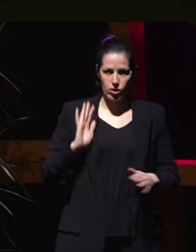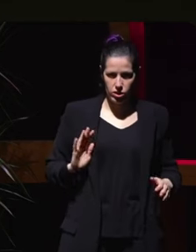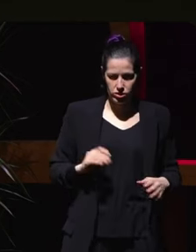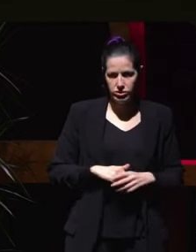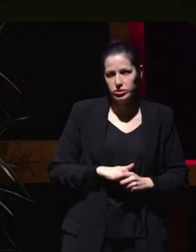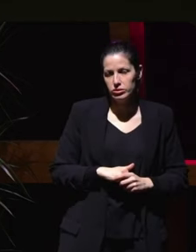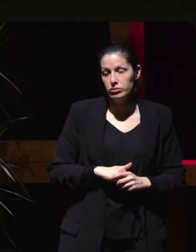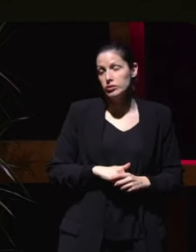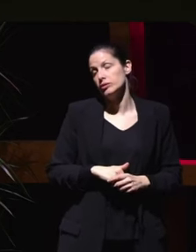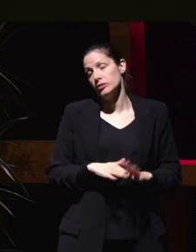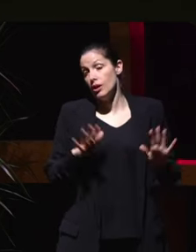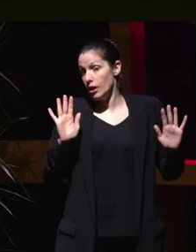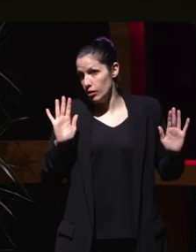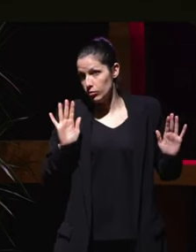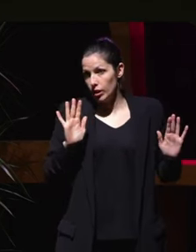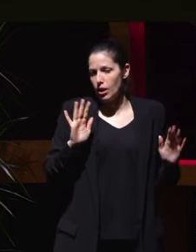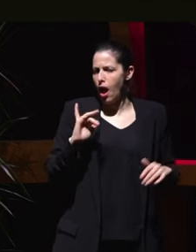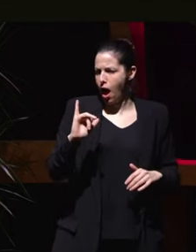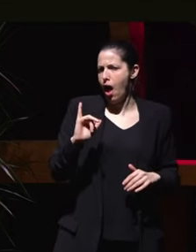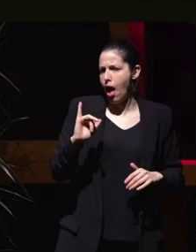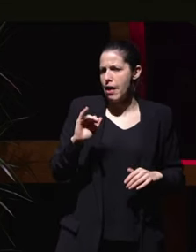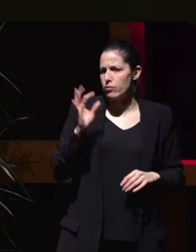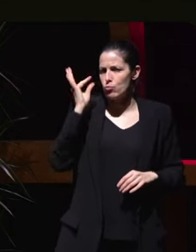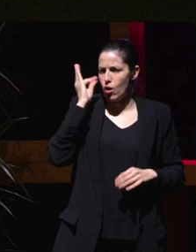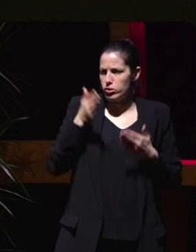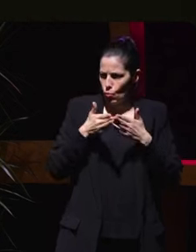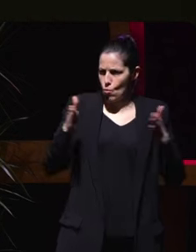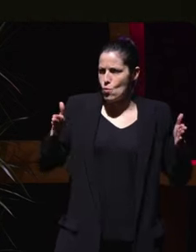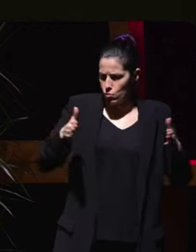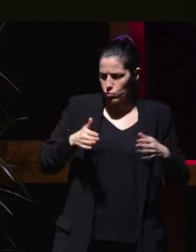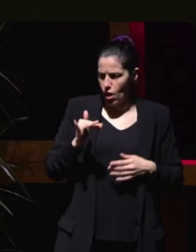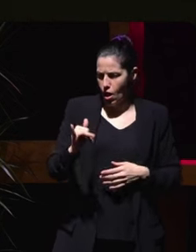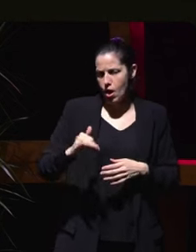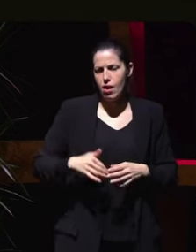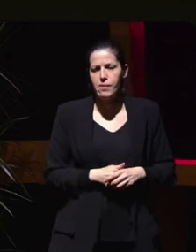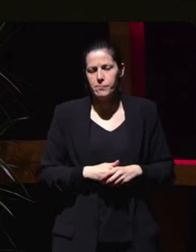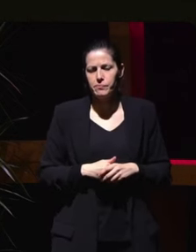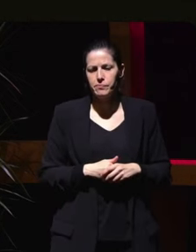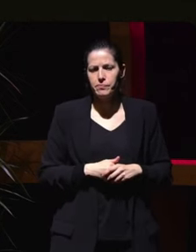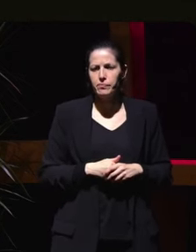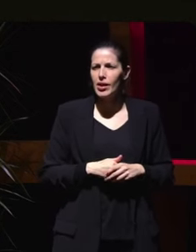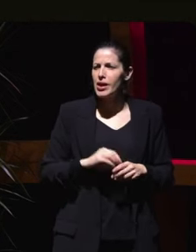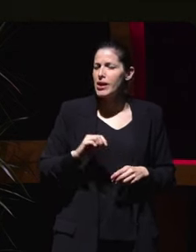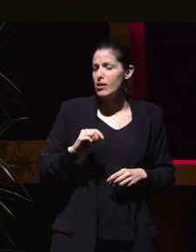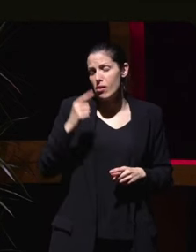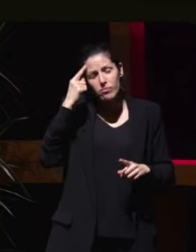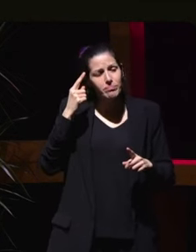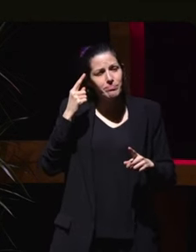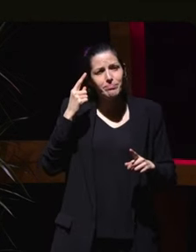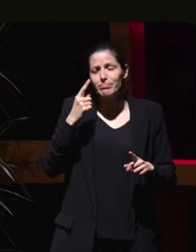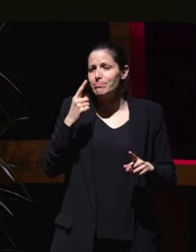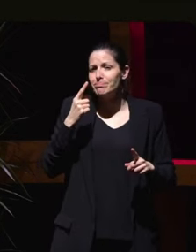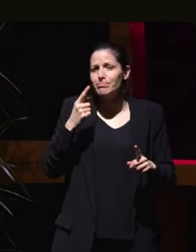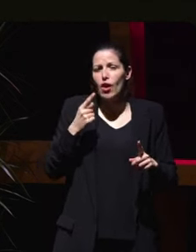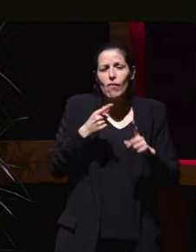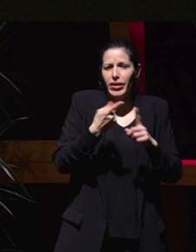vamos a ver, temos pioneiras. Para ser pioneiras, hai que dar unha oportunidade. Por iso volvemos ao principio,